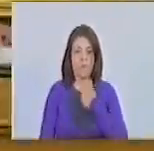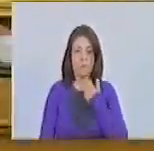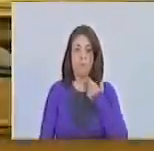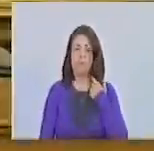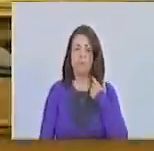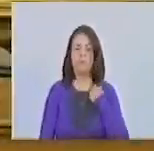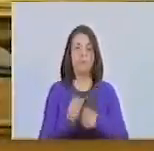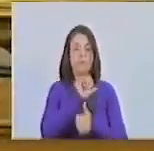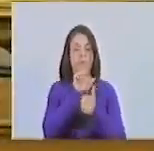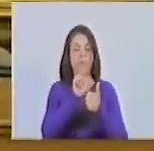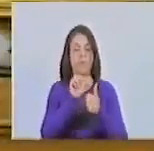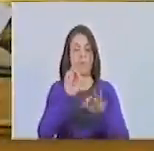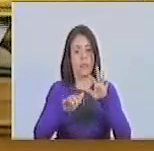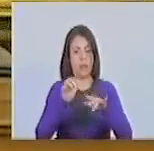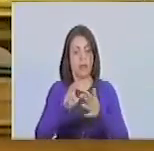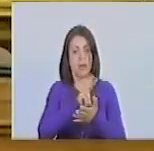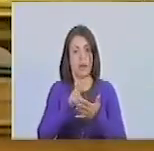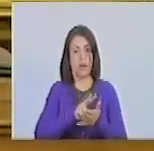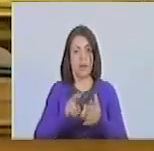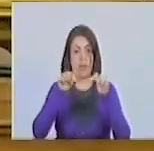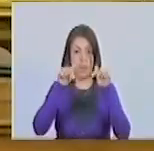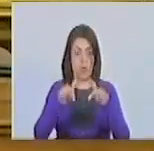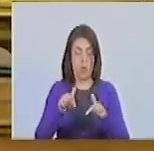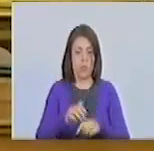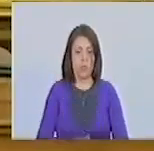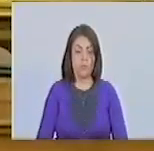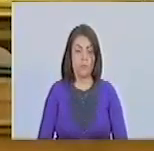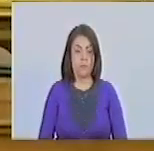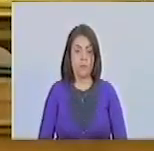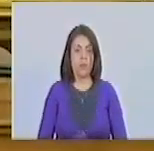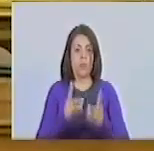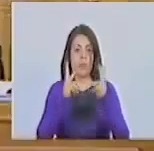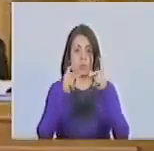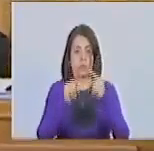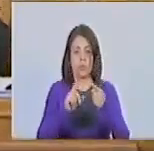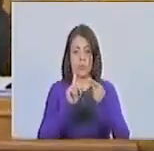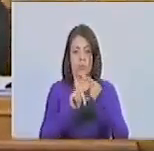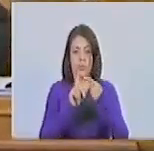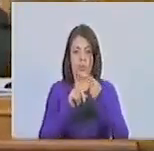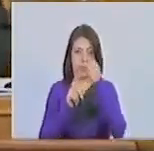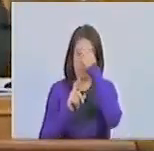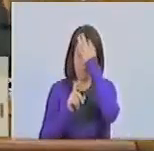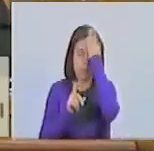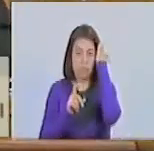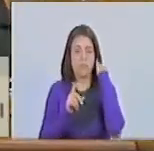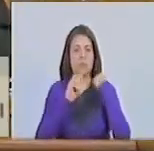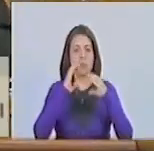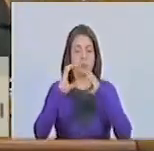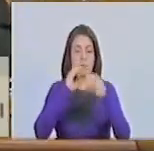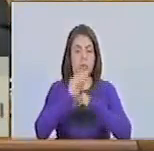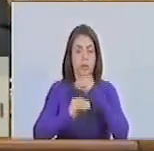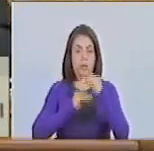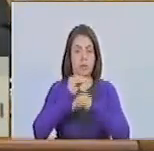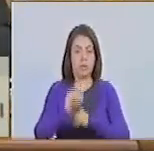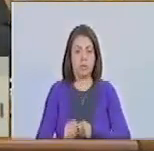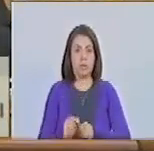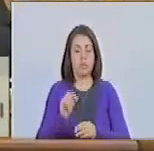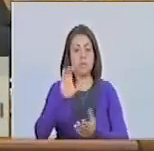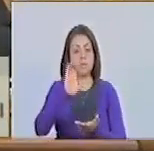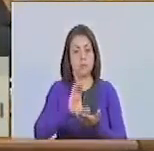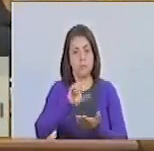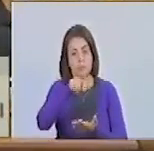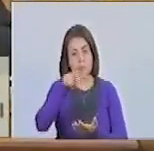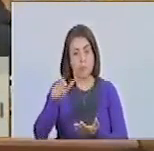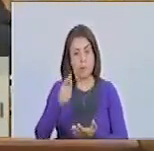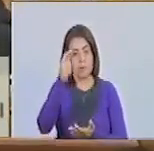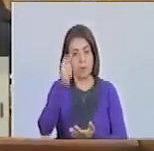Ciudadana secretaria, por favor, sírvanse a dar lectura a la cuenta. Cuenta número 1. Comunicaciones suscritas por las ciudadanas